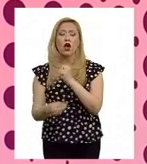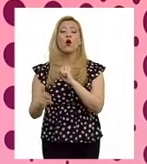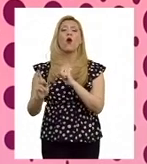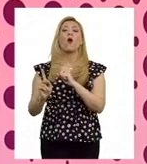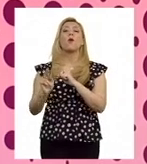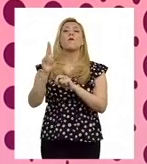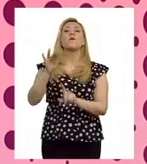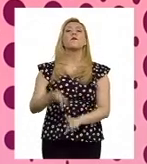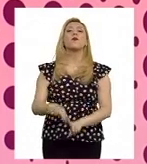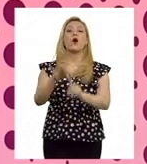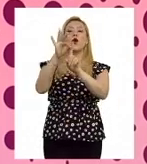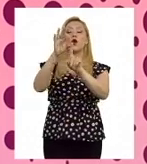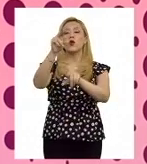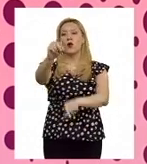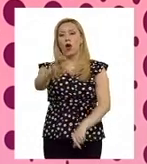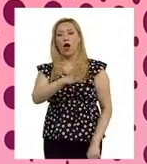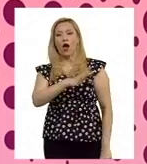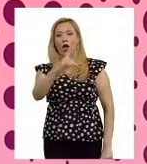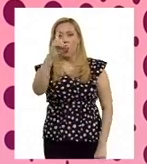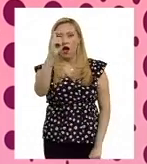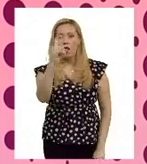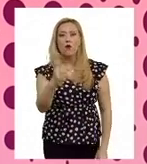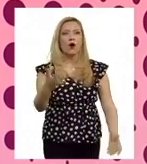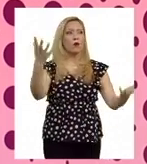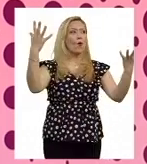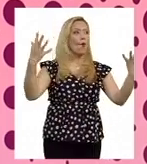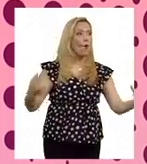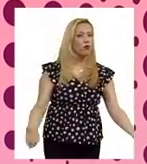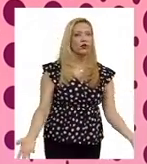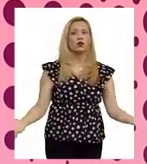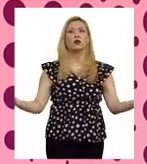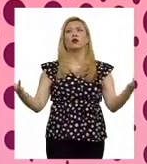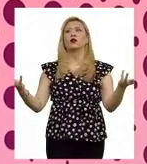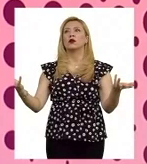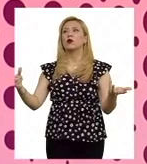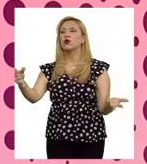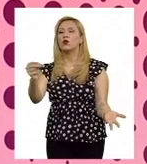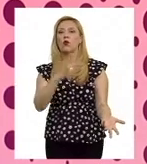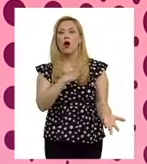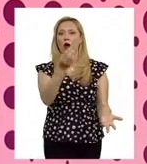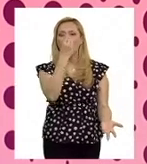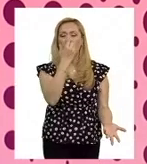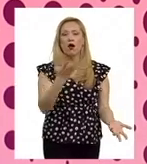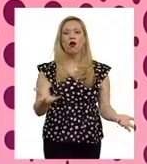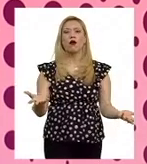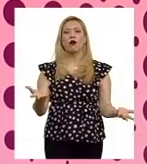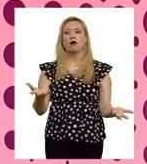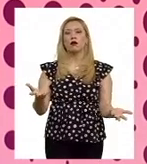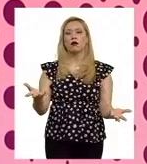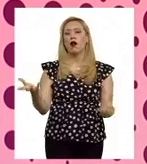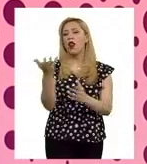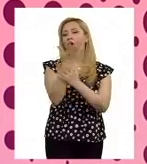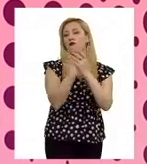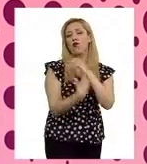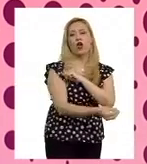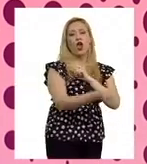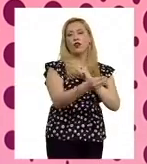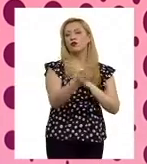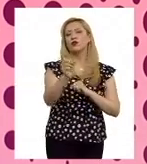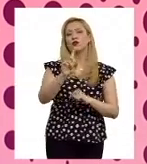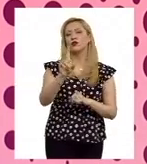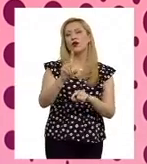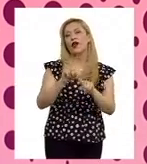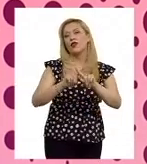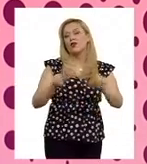ambientales o climáticos, que ni siquiera se llaman refugiados porque no entran en el término de refugiado, como había dicho antes.